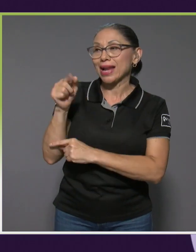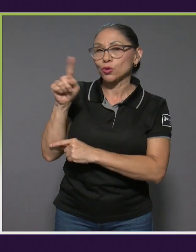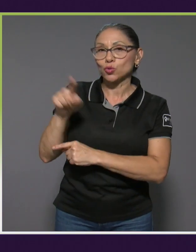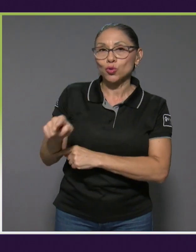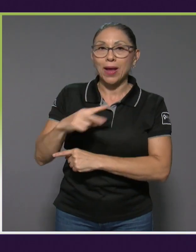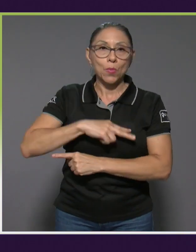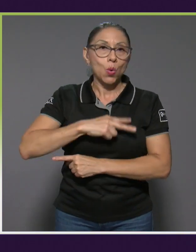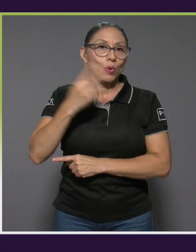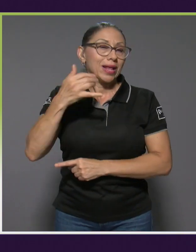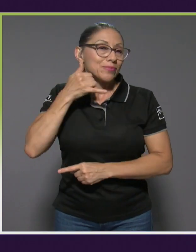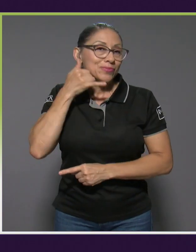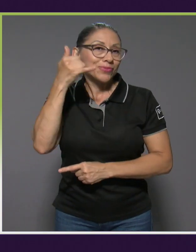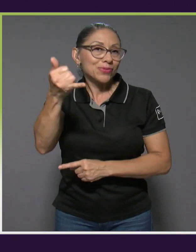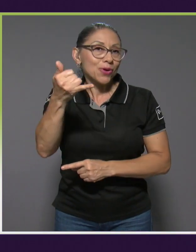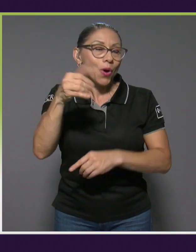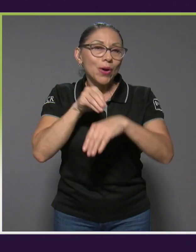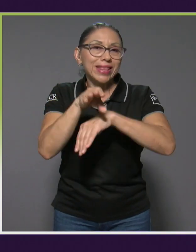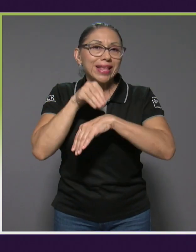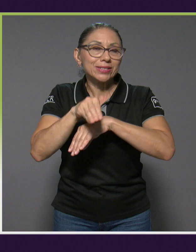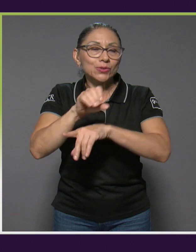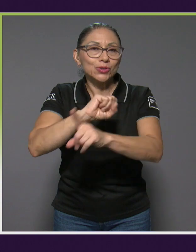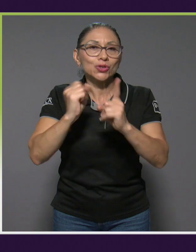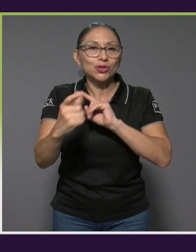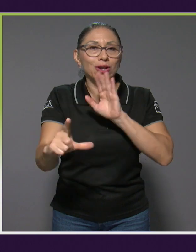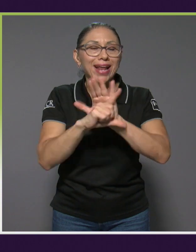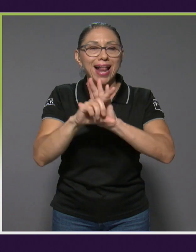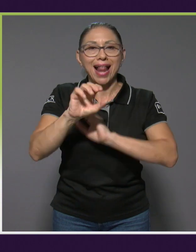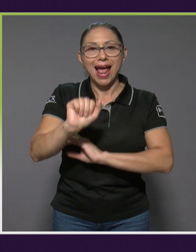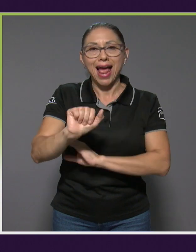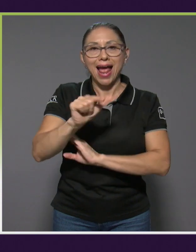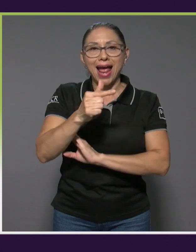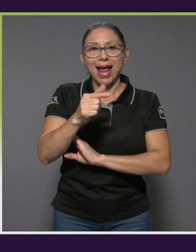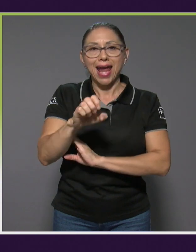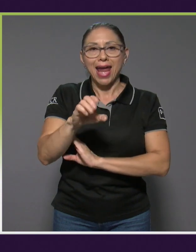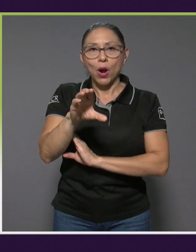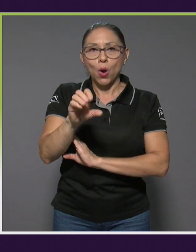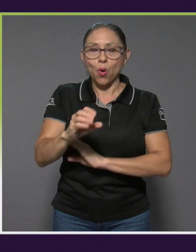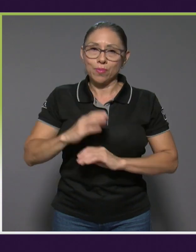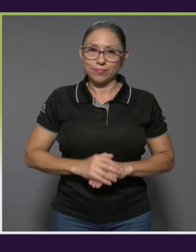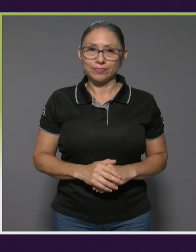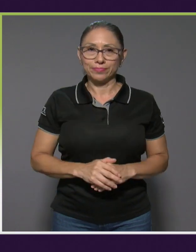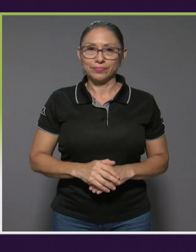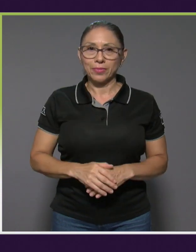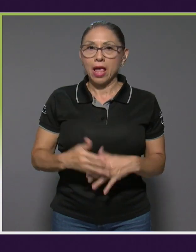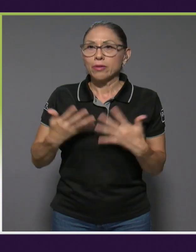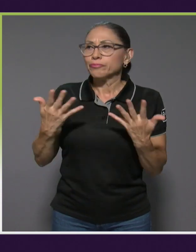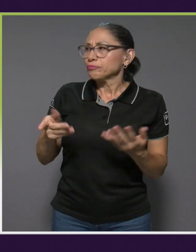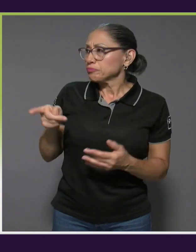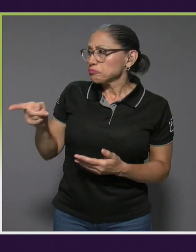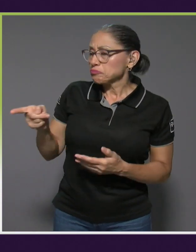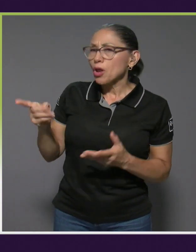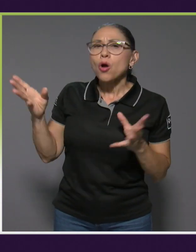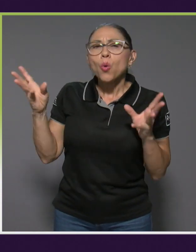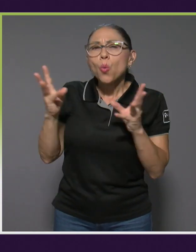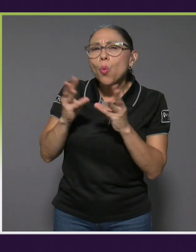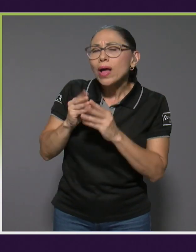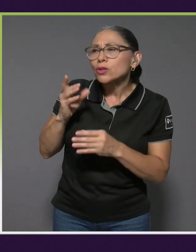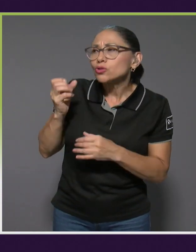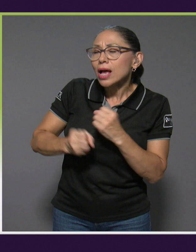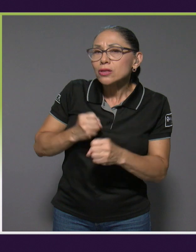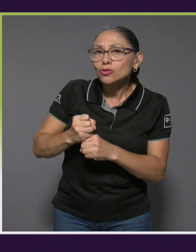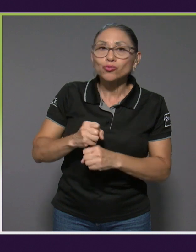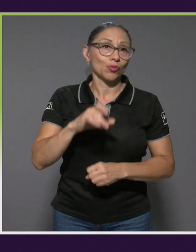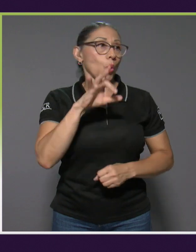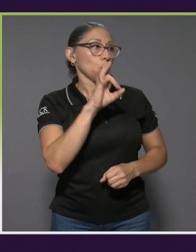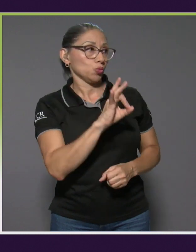línea de orientación sociolegal de AGECO. Don Gerardo, en estos... ¿cuántos años tiene ya? Ocho